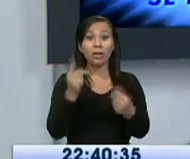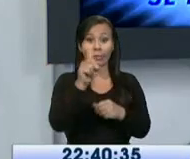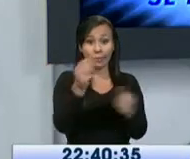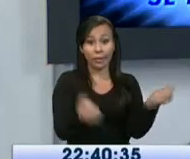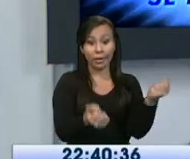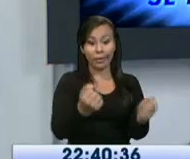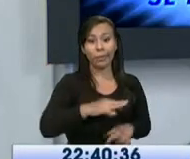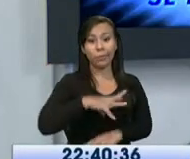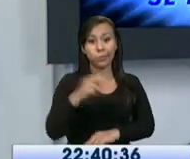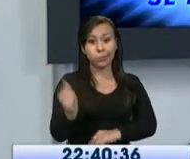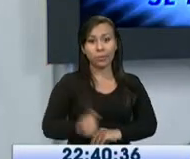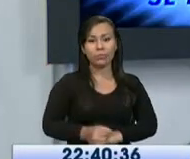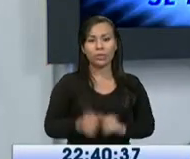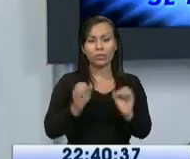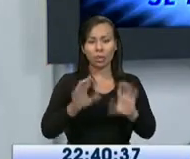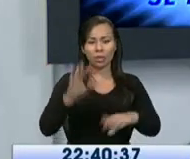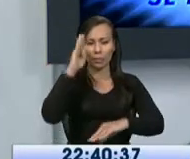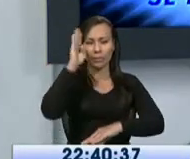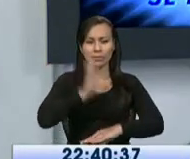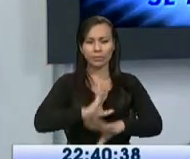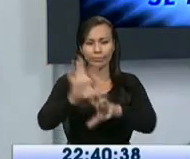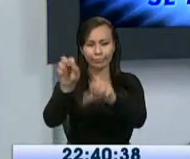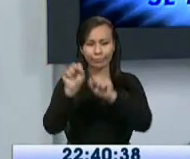de los sospechosos fue capturado por la policía.